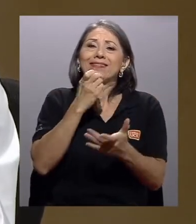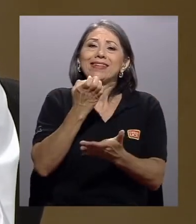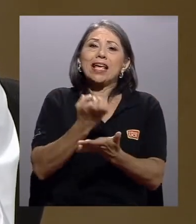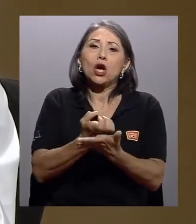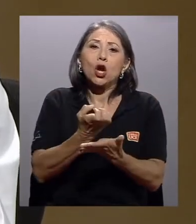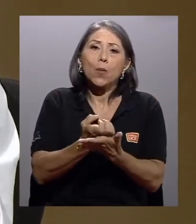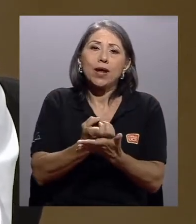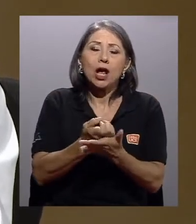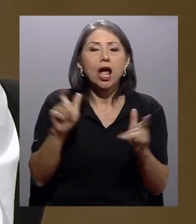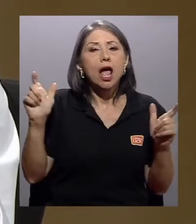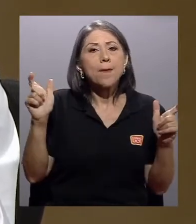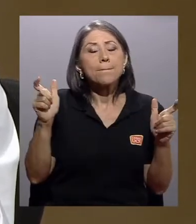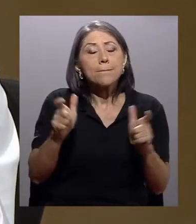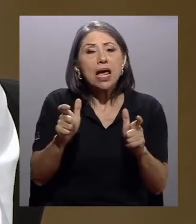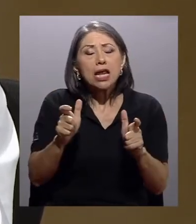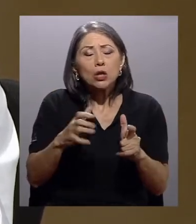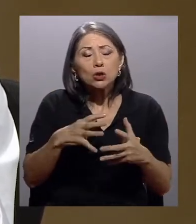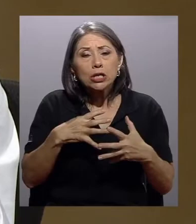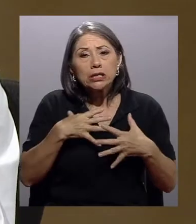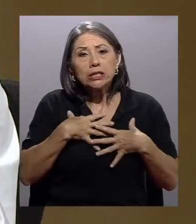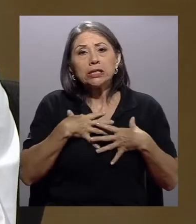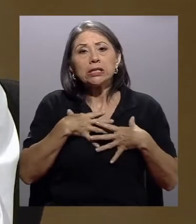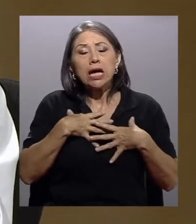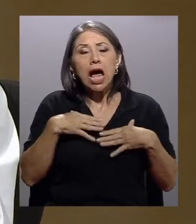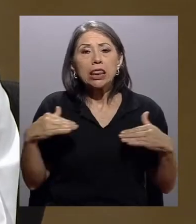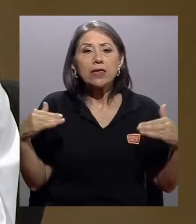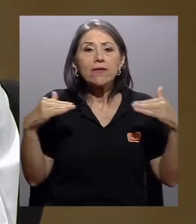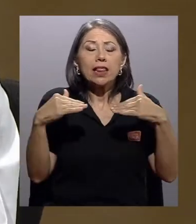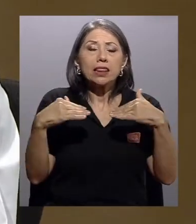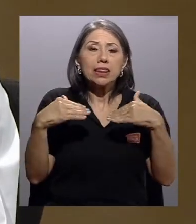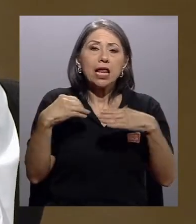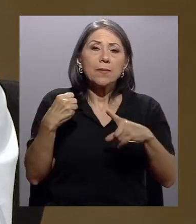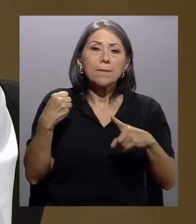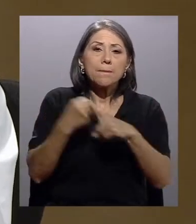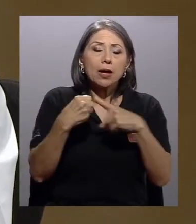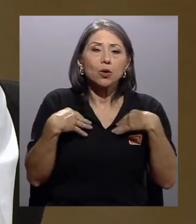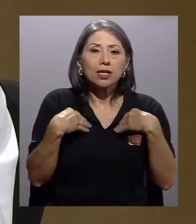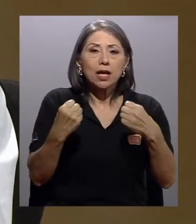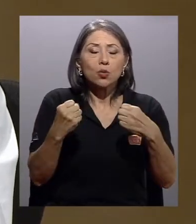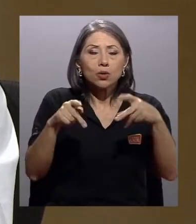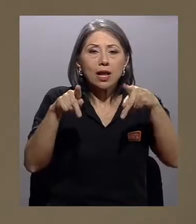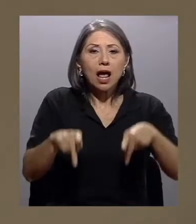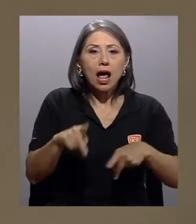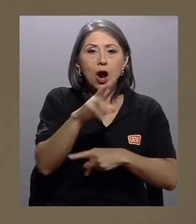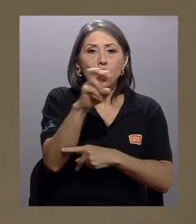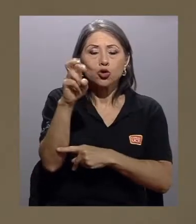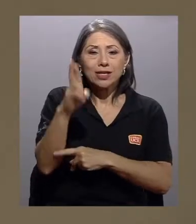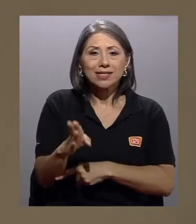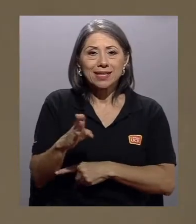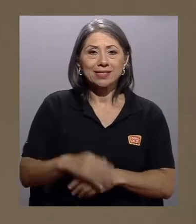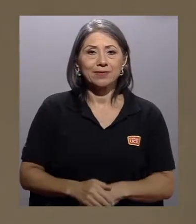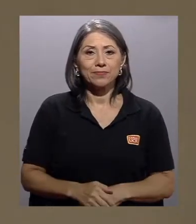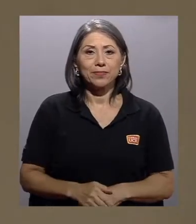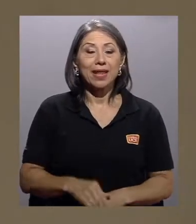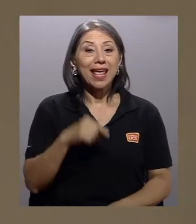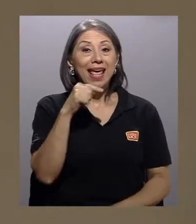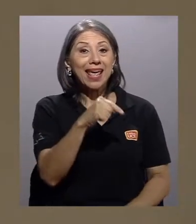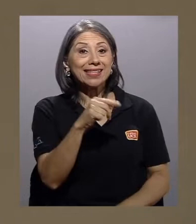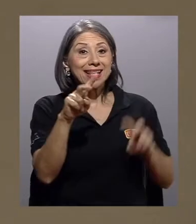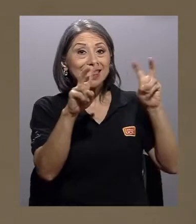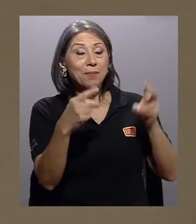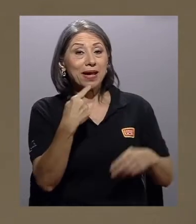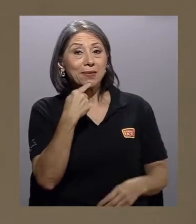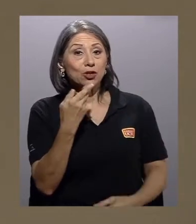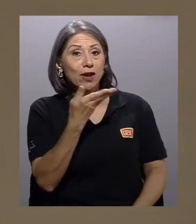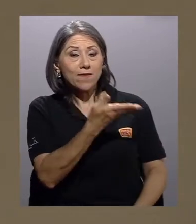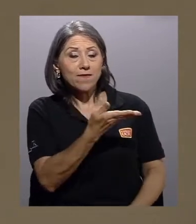menos dramáticas a nivel del impacto en la salud de los costarricenses. Ese tema que menciona